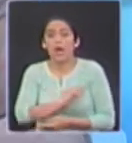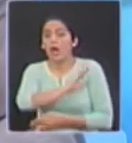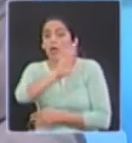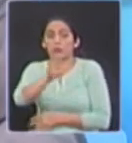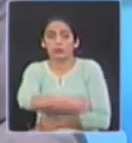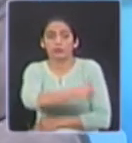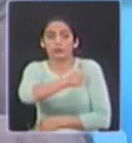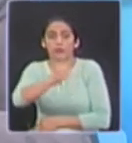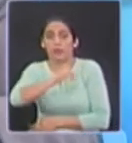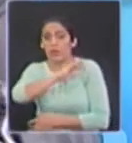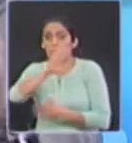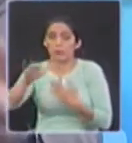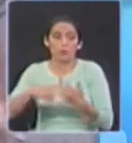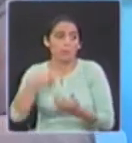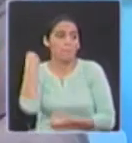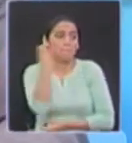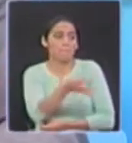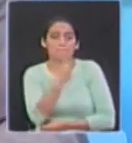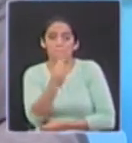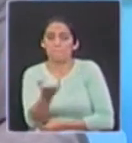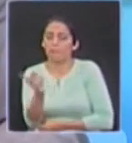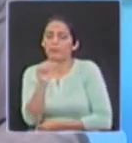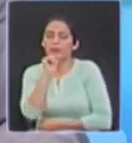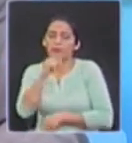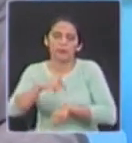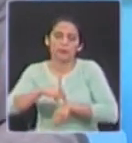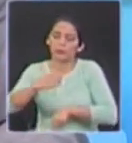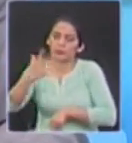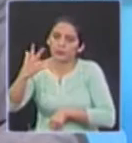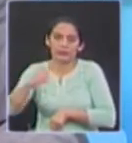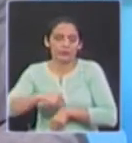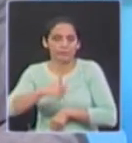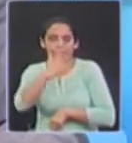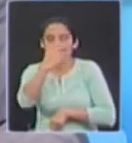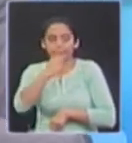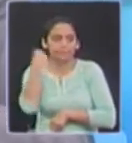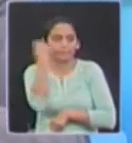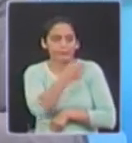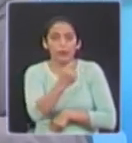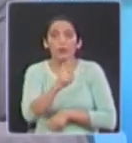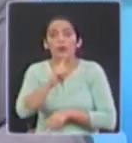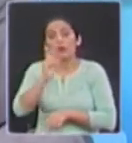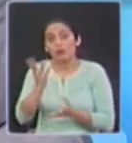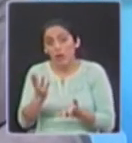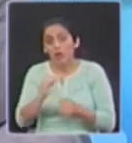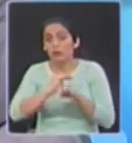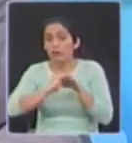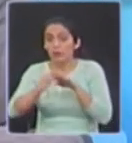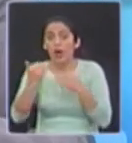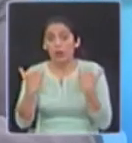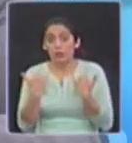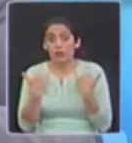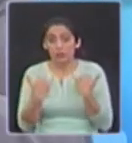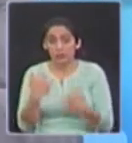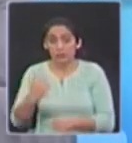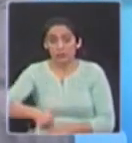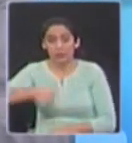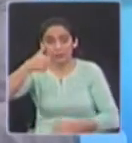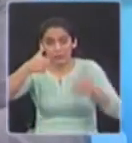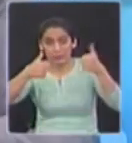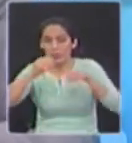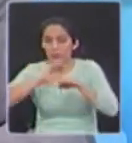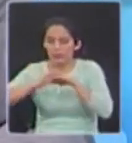los candidatos. Esperemos que en una invitación que le hemos hecho llegar a ambos candidatos para generar